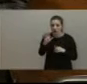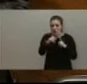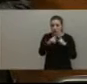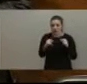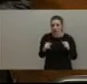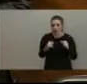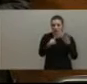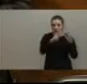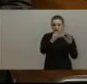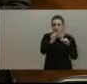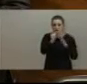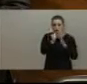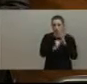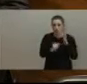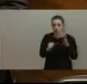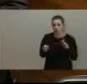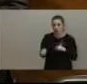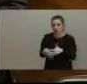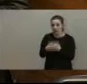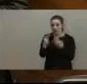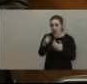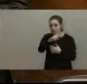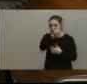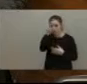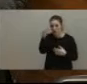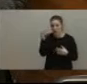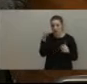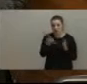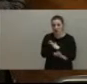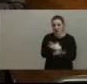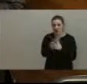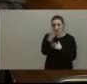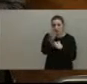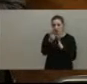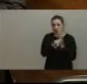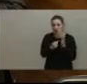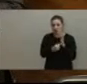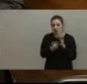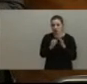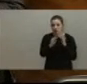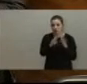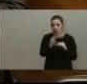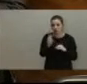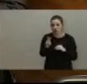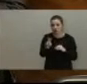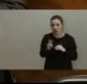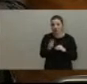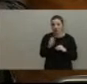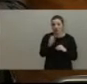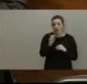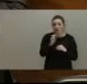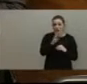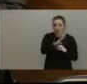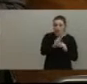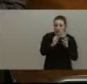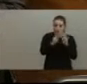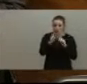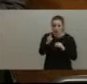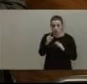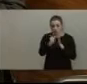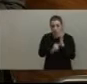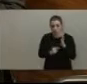y 70,17 Madrid, es decir, 3,82 o 3,82 puntos sobre una escala de